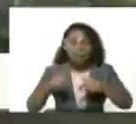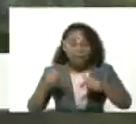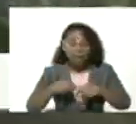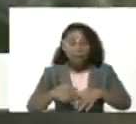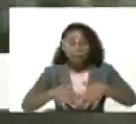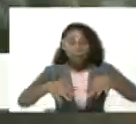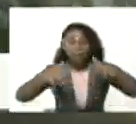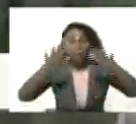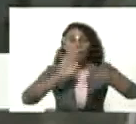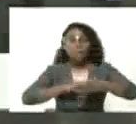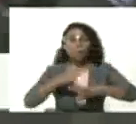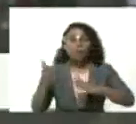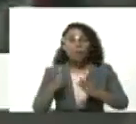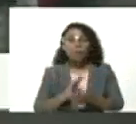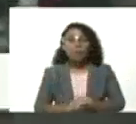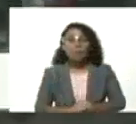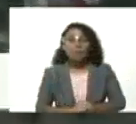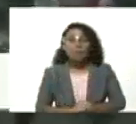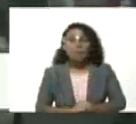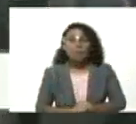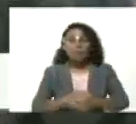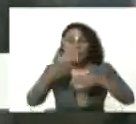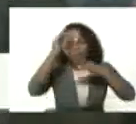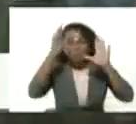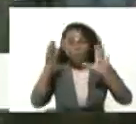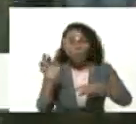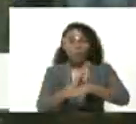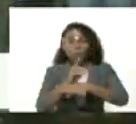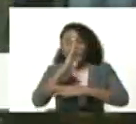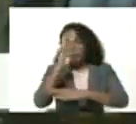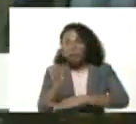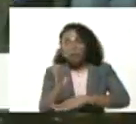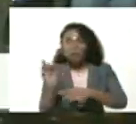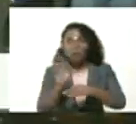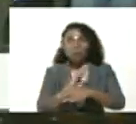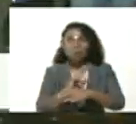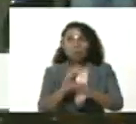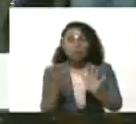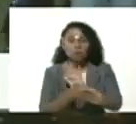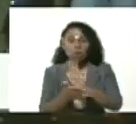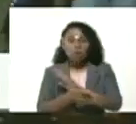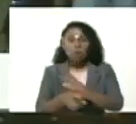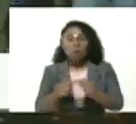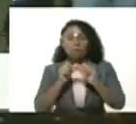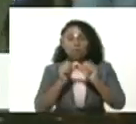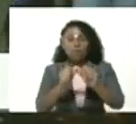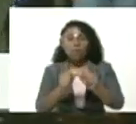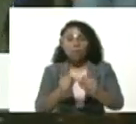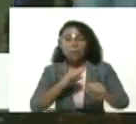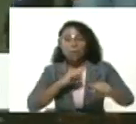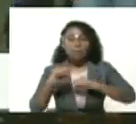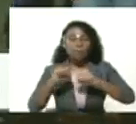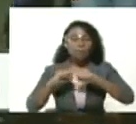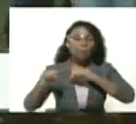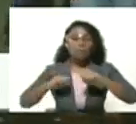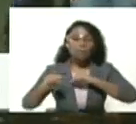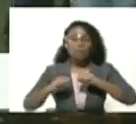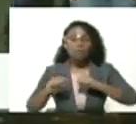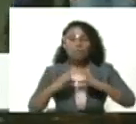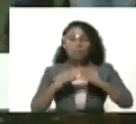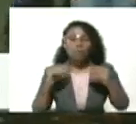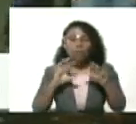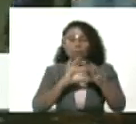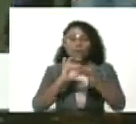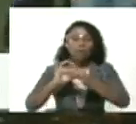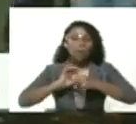inundación, porque se atendió de manera directa, se atendió de manera permanente, y además teníamos ya articulado